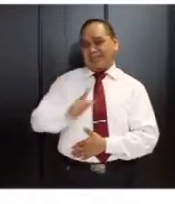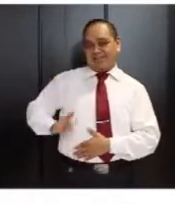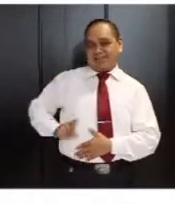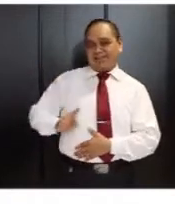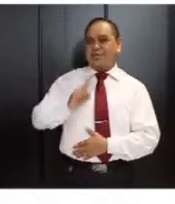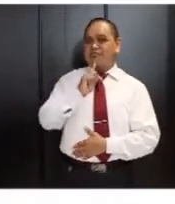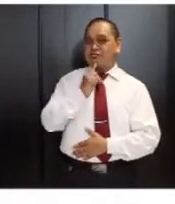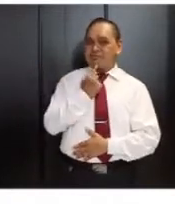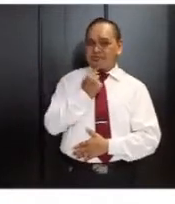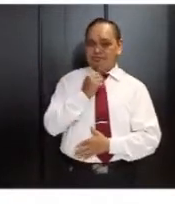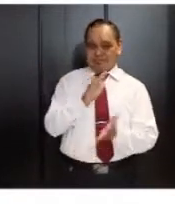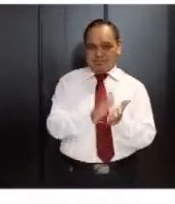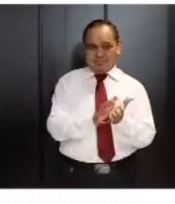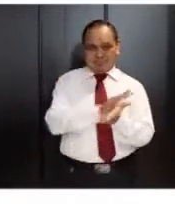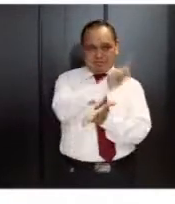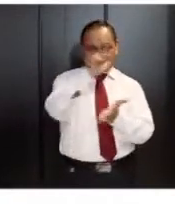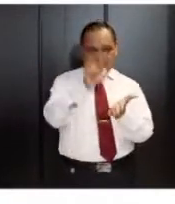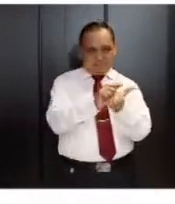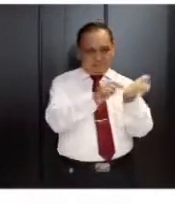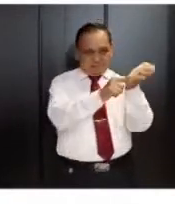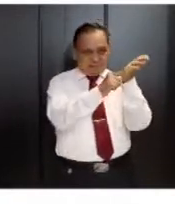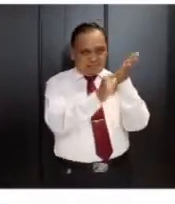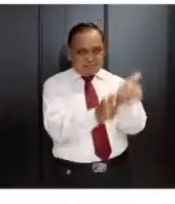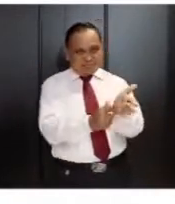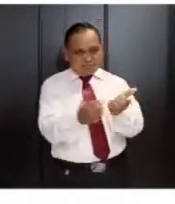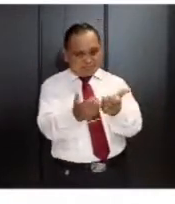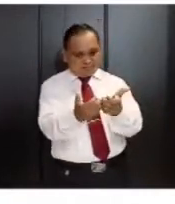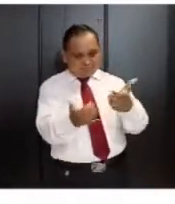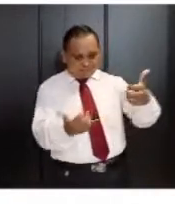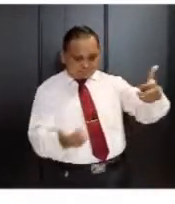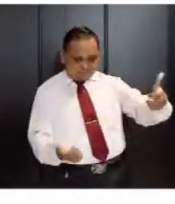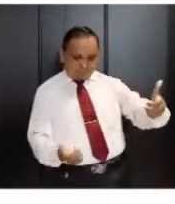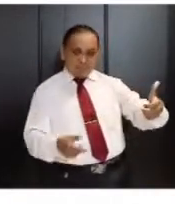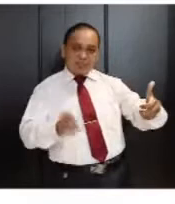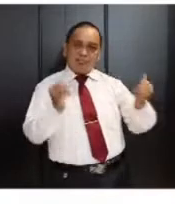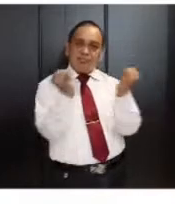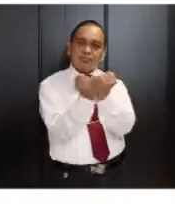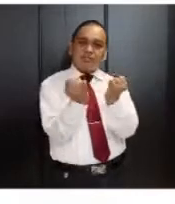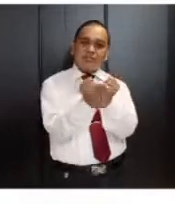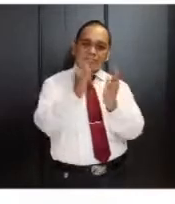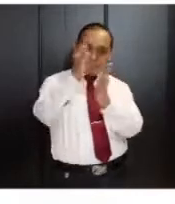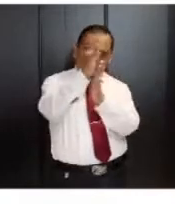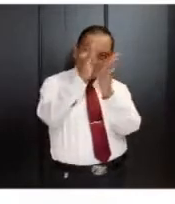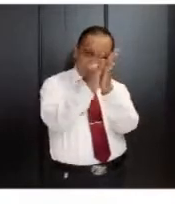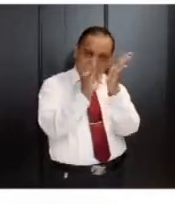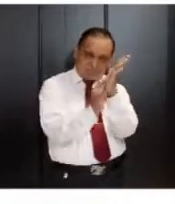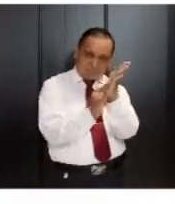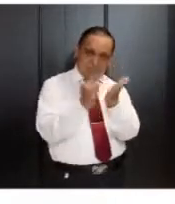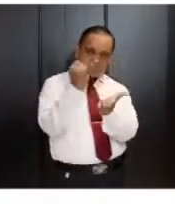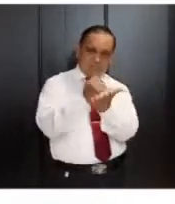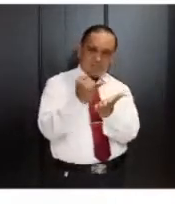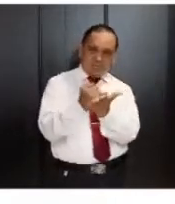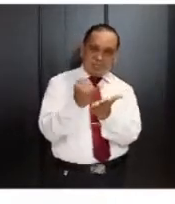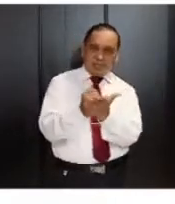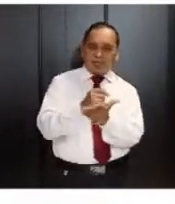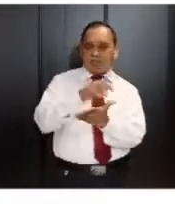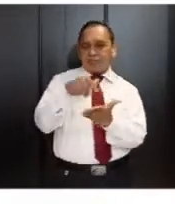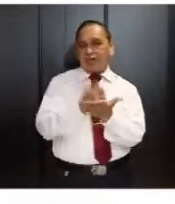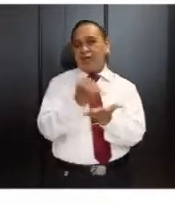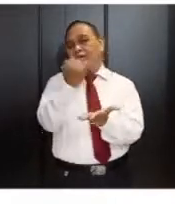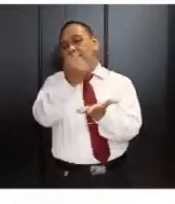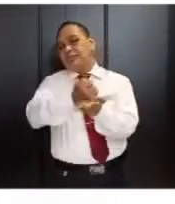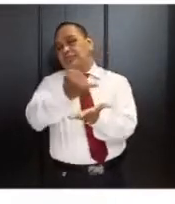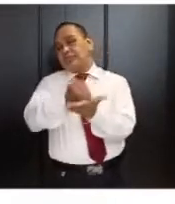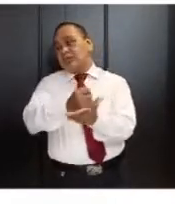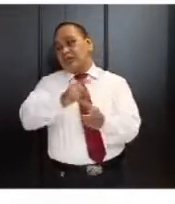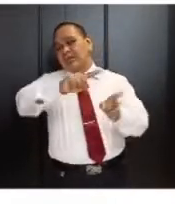toda escritura pública, se debe anexar los recibos de impuestos como libertad de gravamen, impuesto